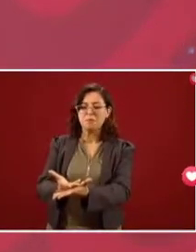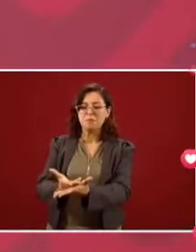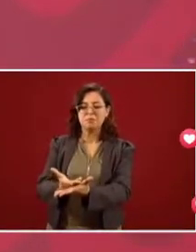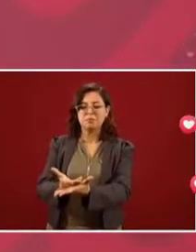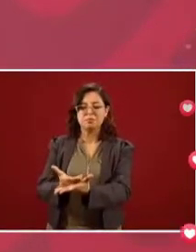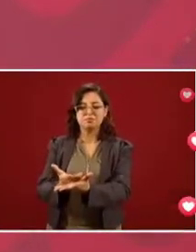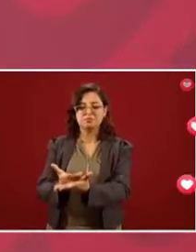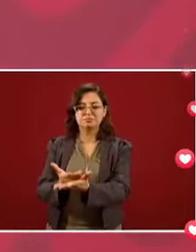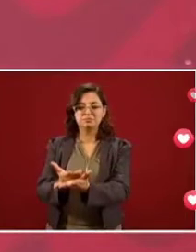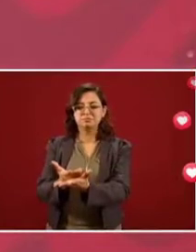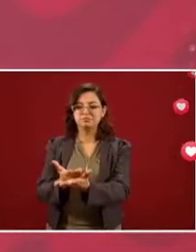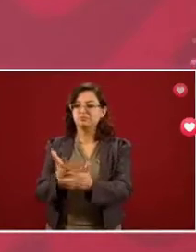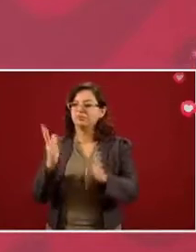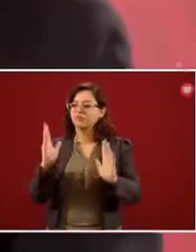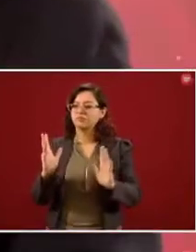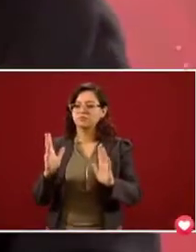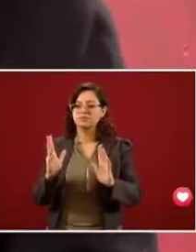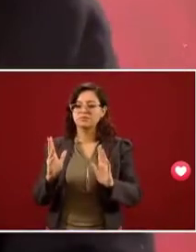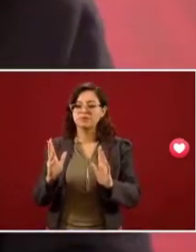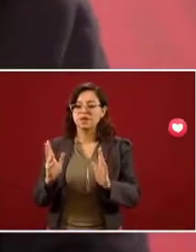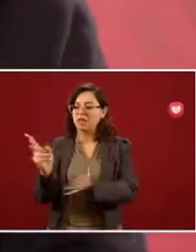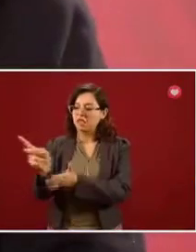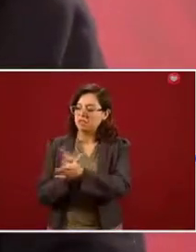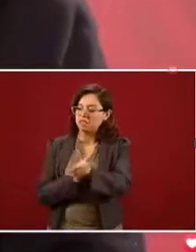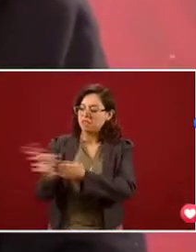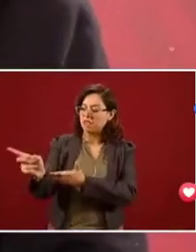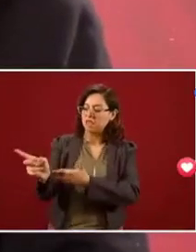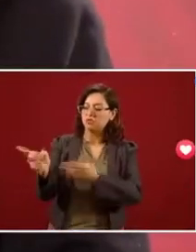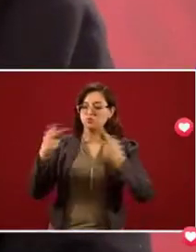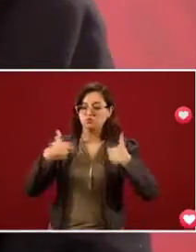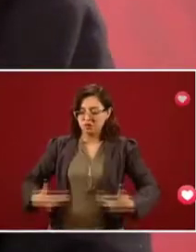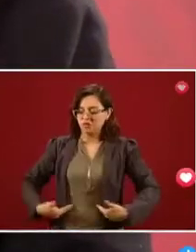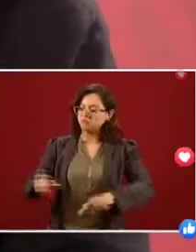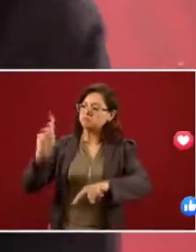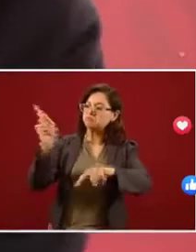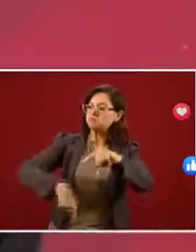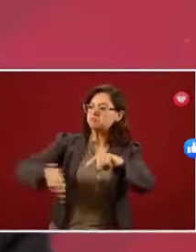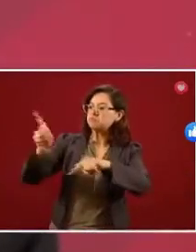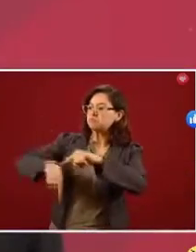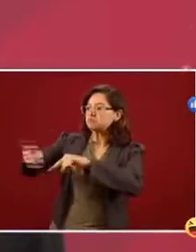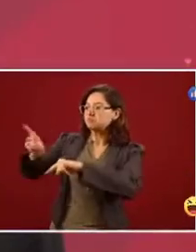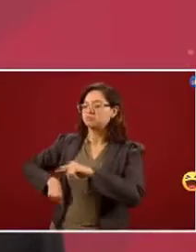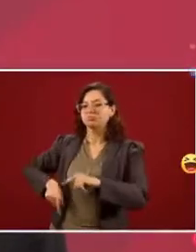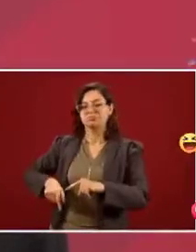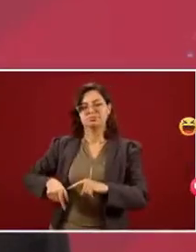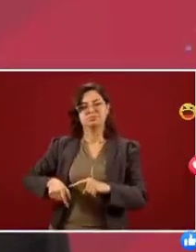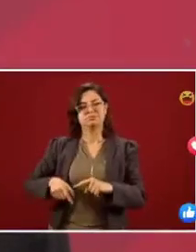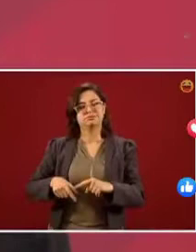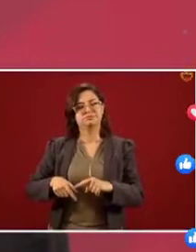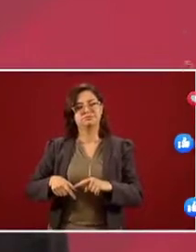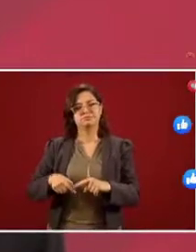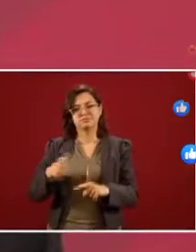donde se va a cancelar todos los derechos y me enteré